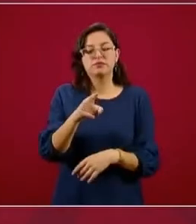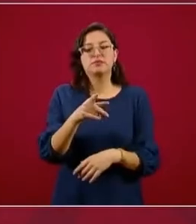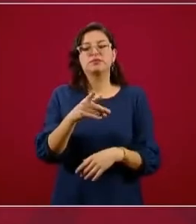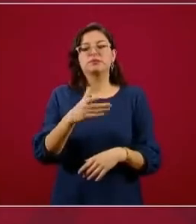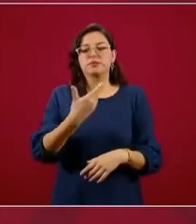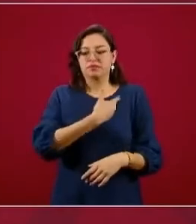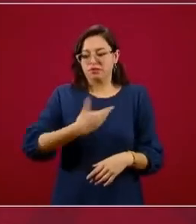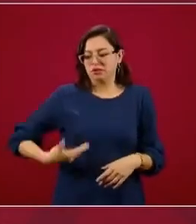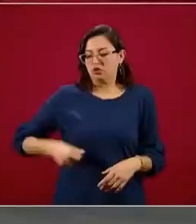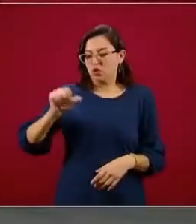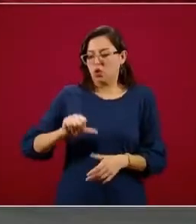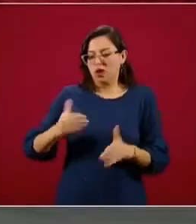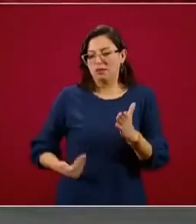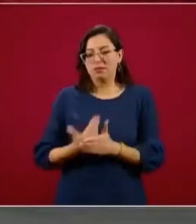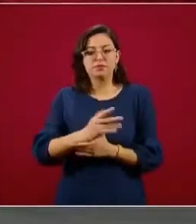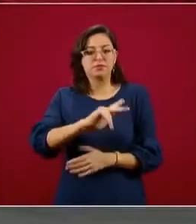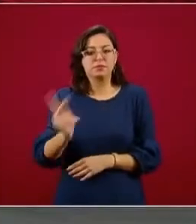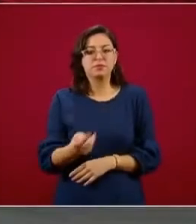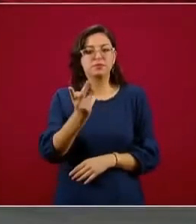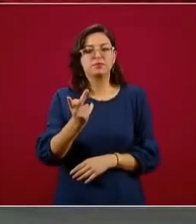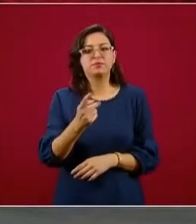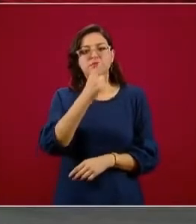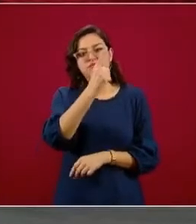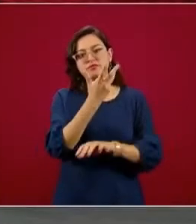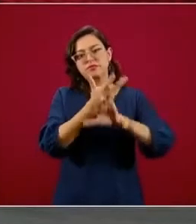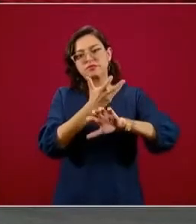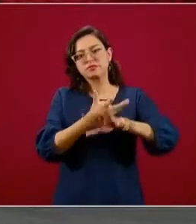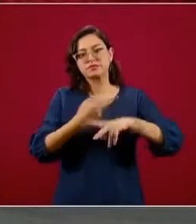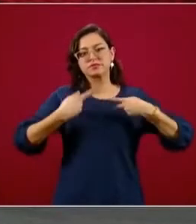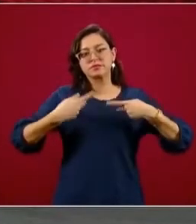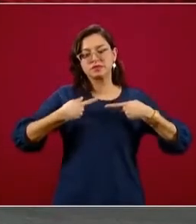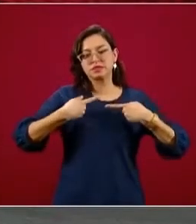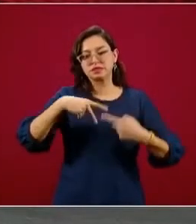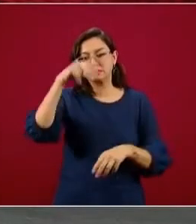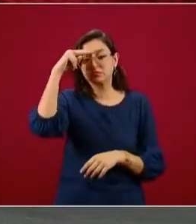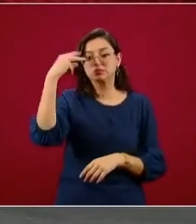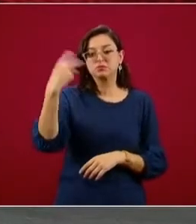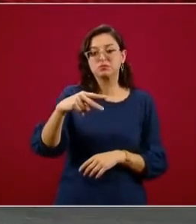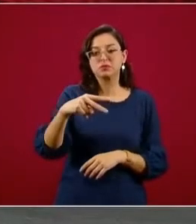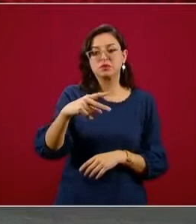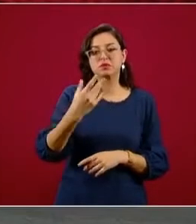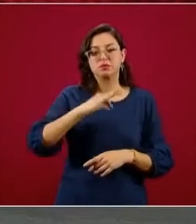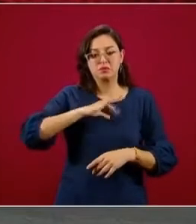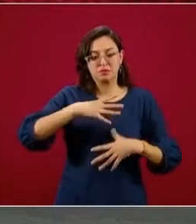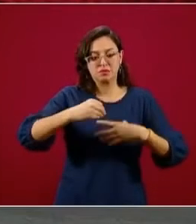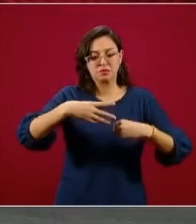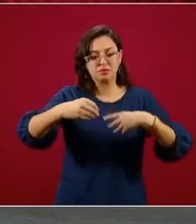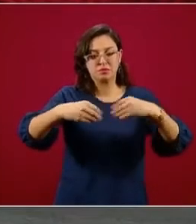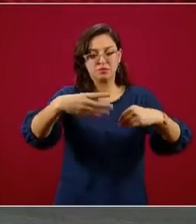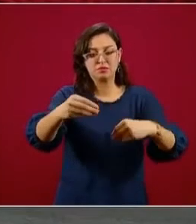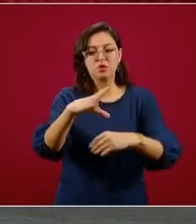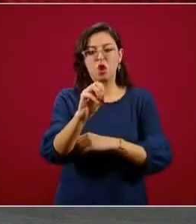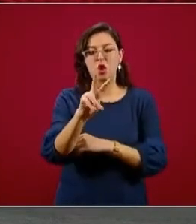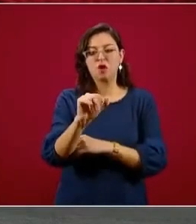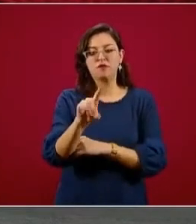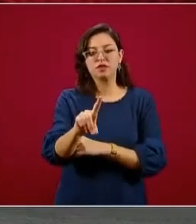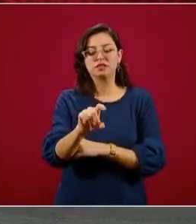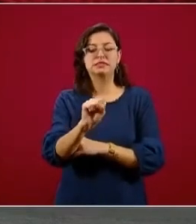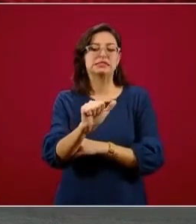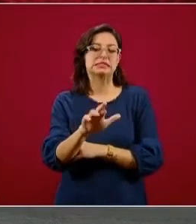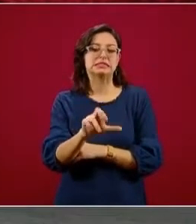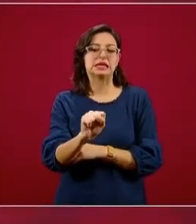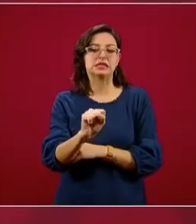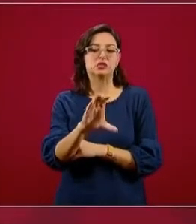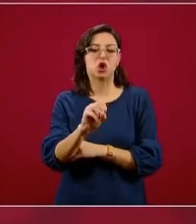preguntaron sobre las personas mexicanas que han presentado infección por COVID o por el virus